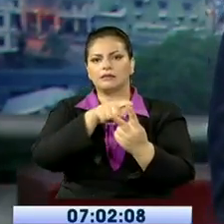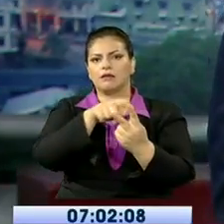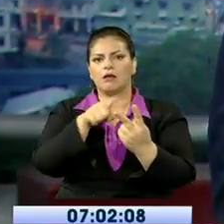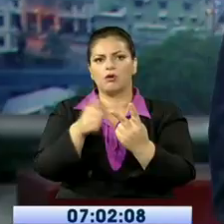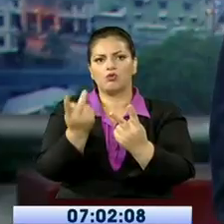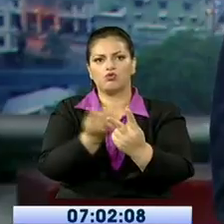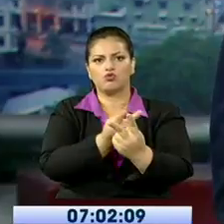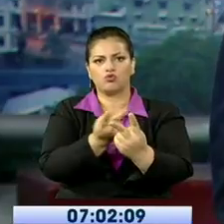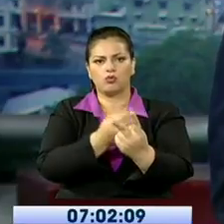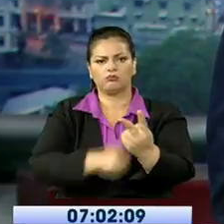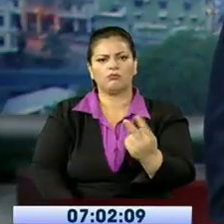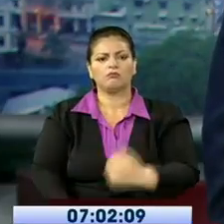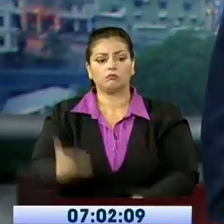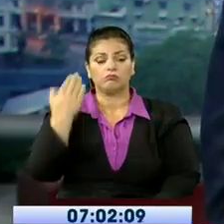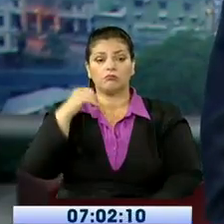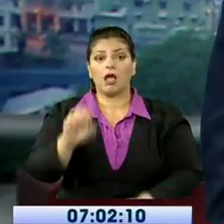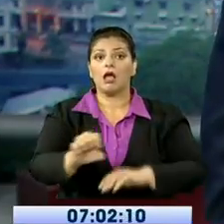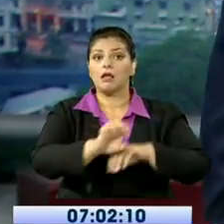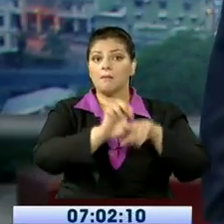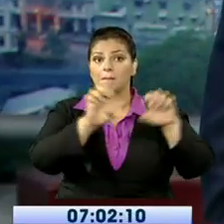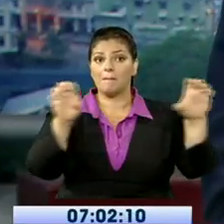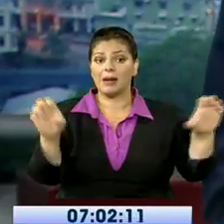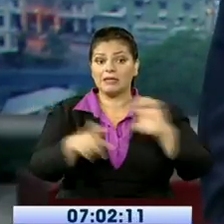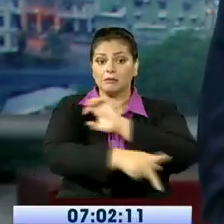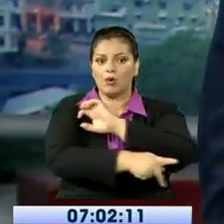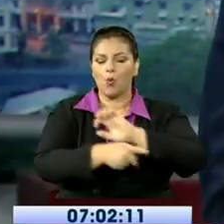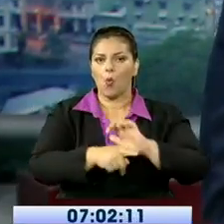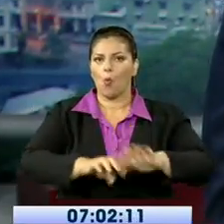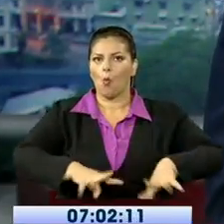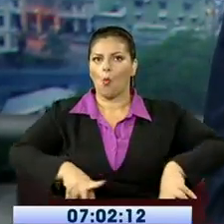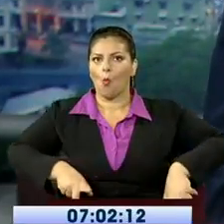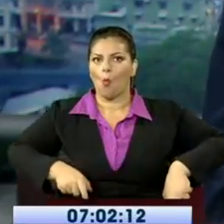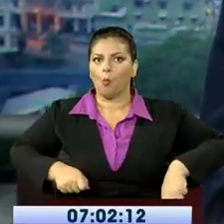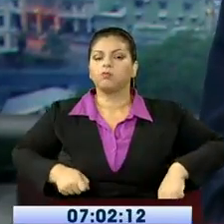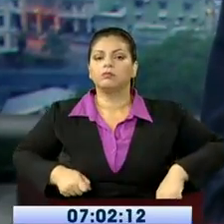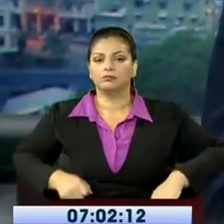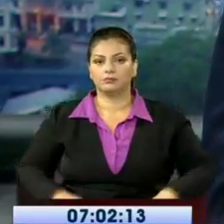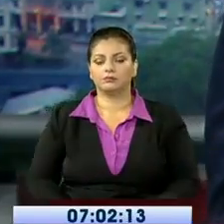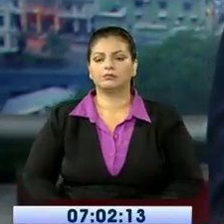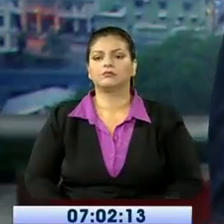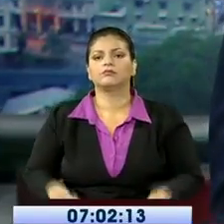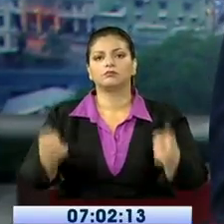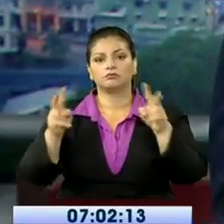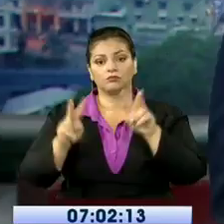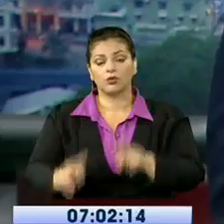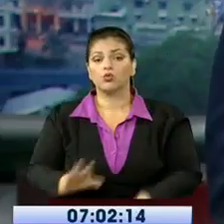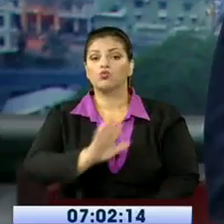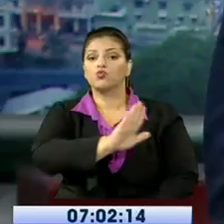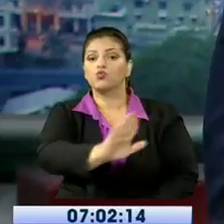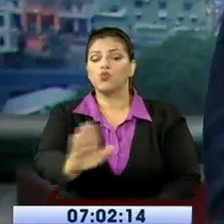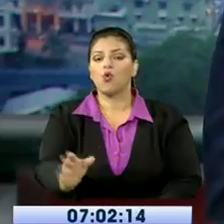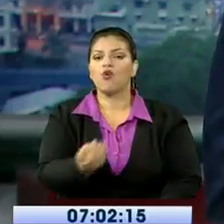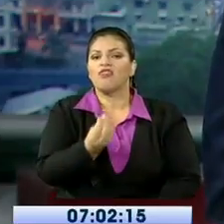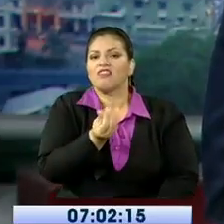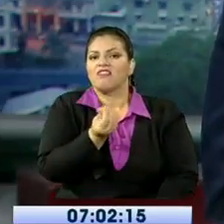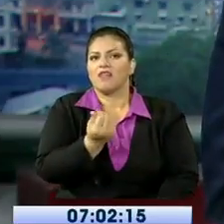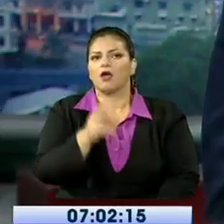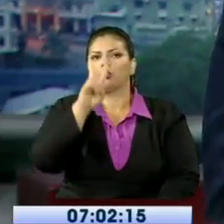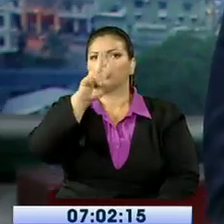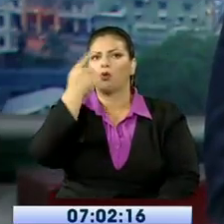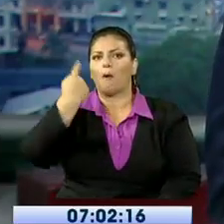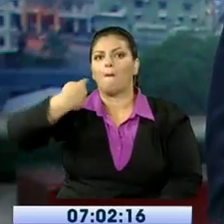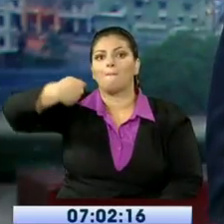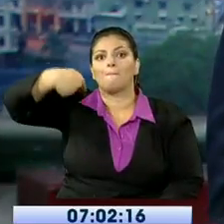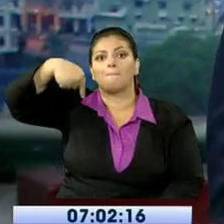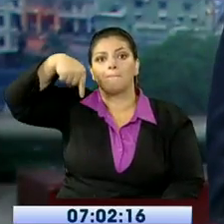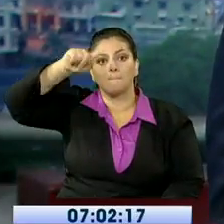Petroecuador. Además, se confiscaron 2 millones de dólares de cuentas bancarias en Panamá a nombre